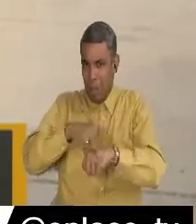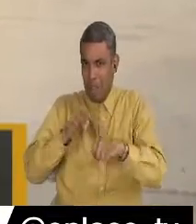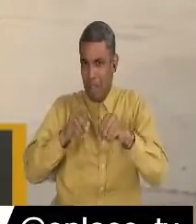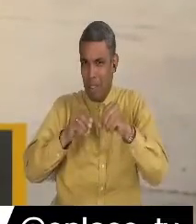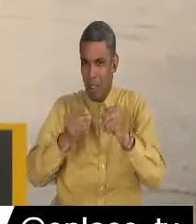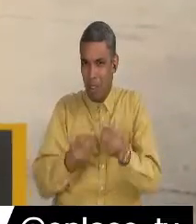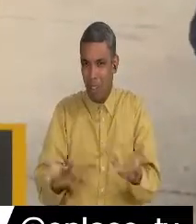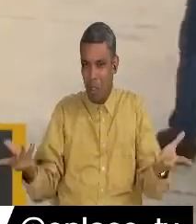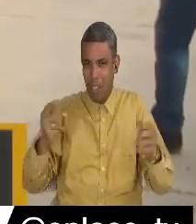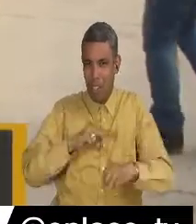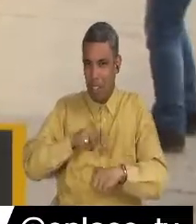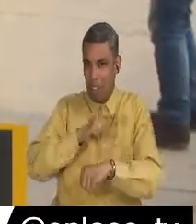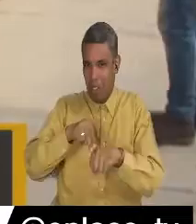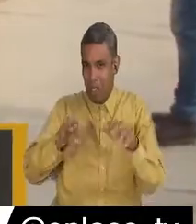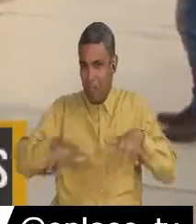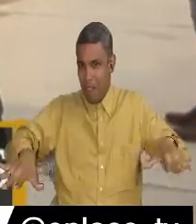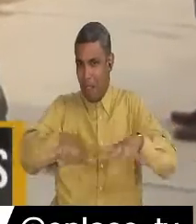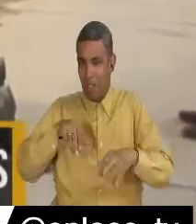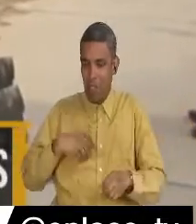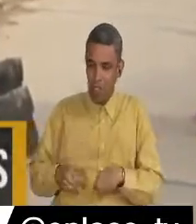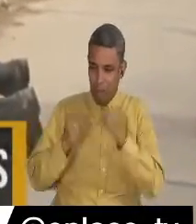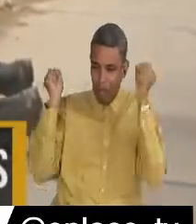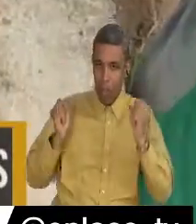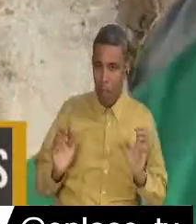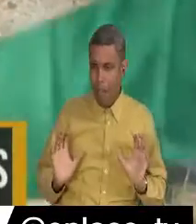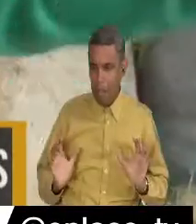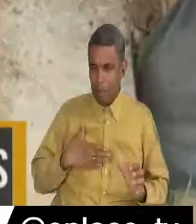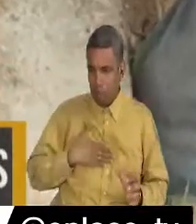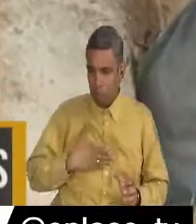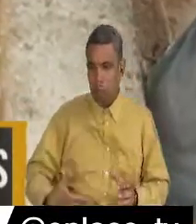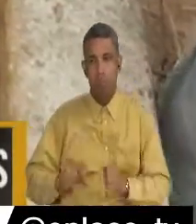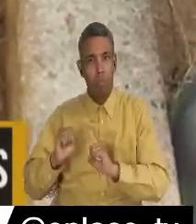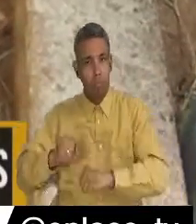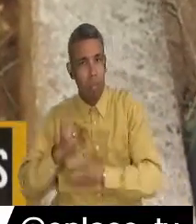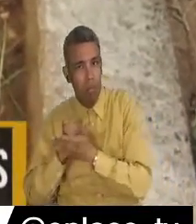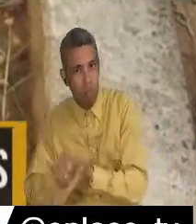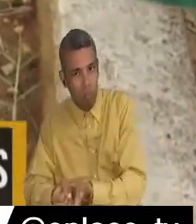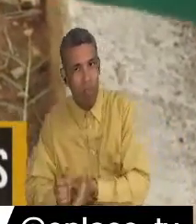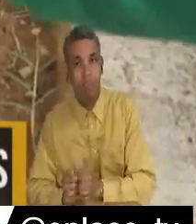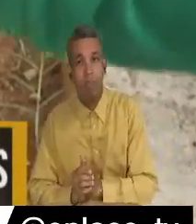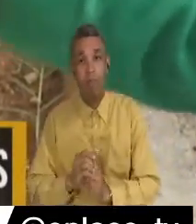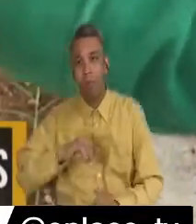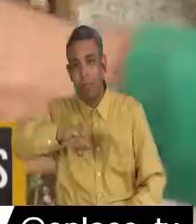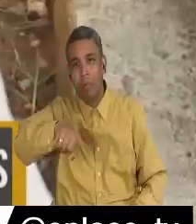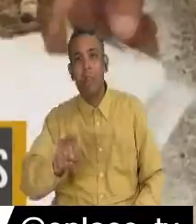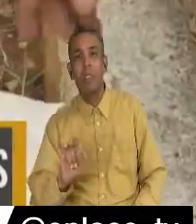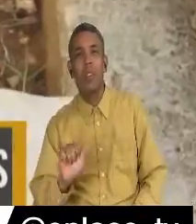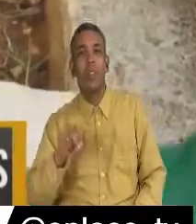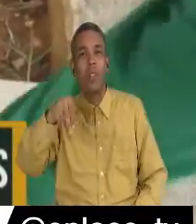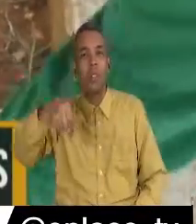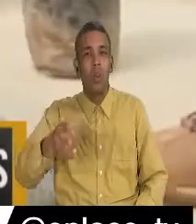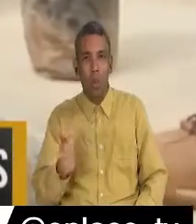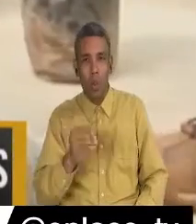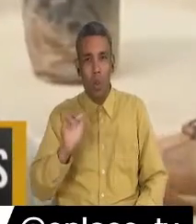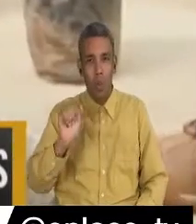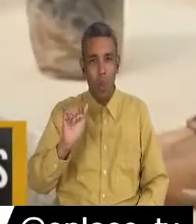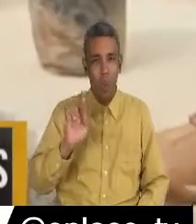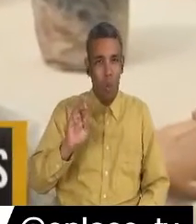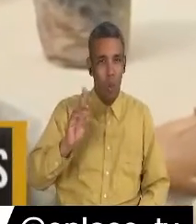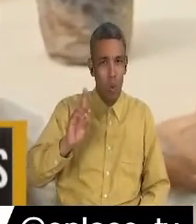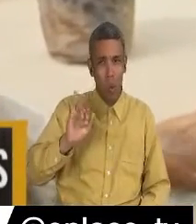Desde hace 48 años habita en el barrio Galán de la Comuna 2 y siempre, según Juan Carlos Ardila, miembro de la familia Henao